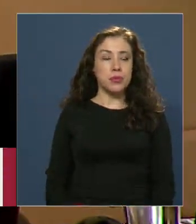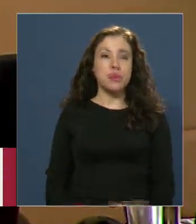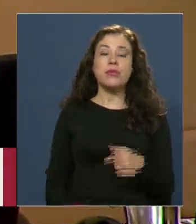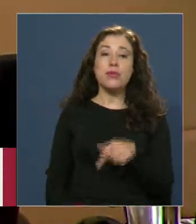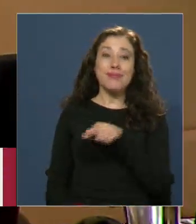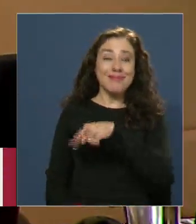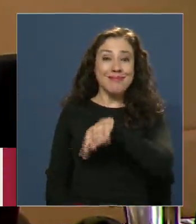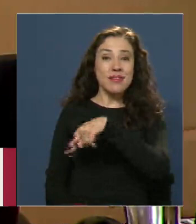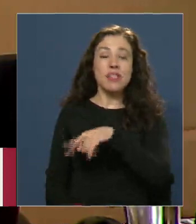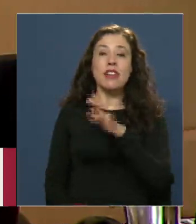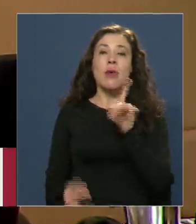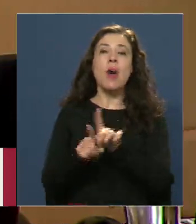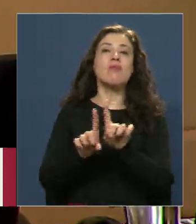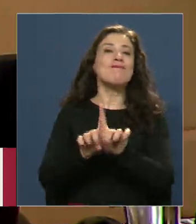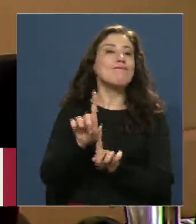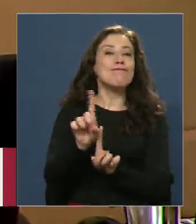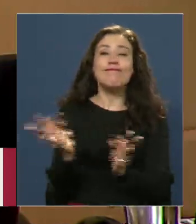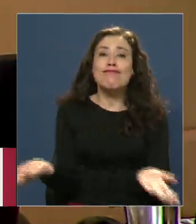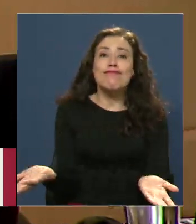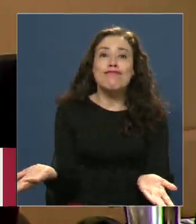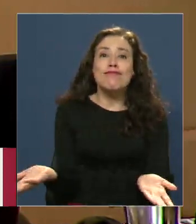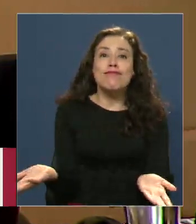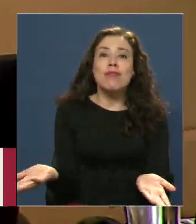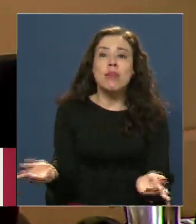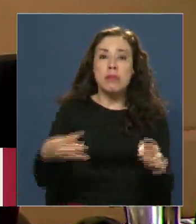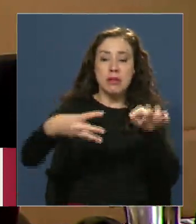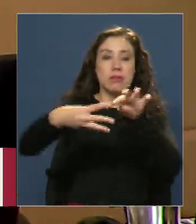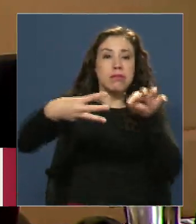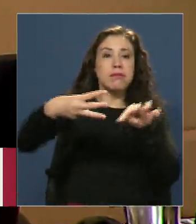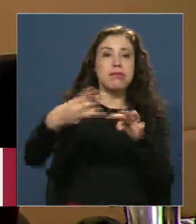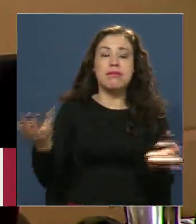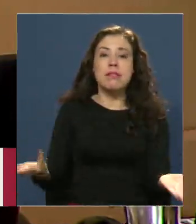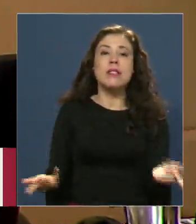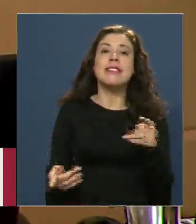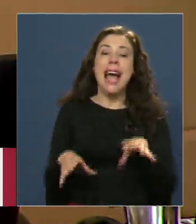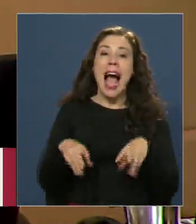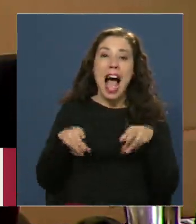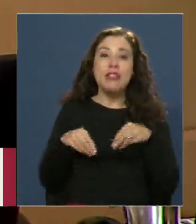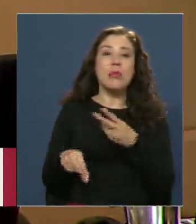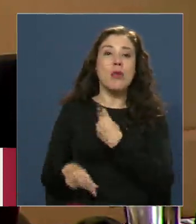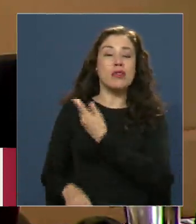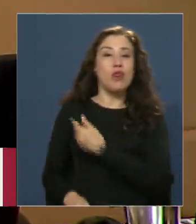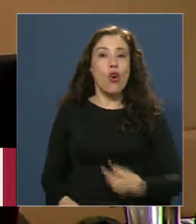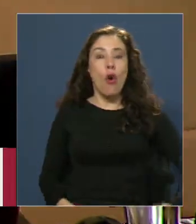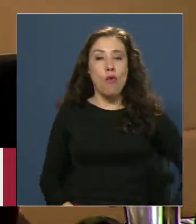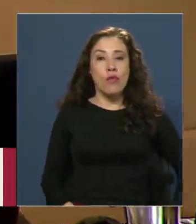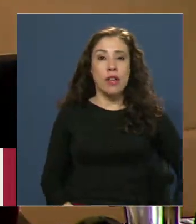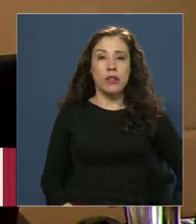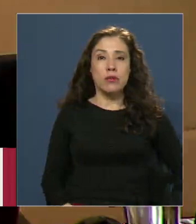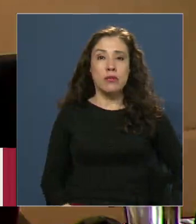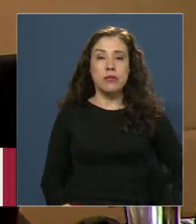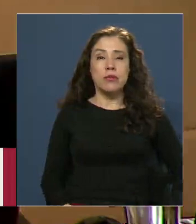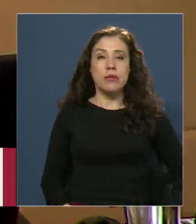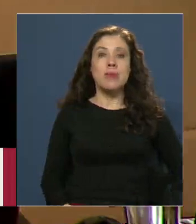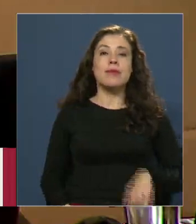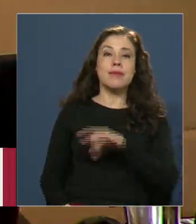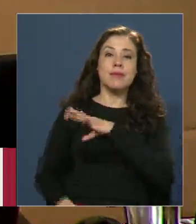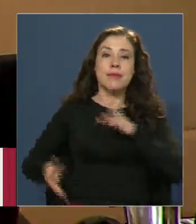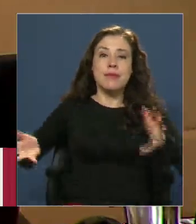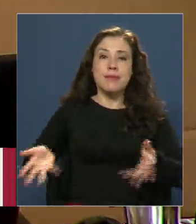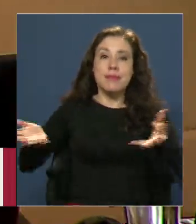una situación de desventaja respecto al resto. Y de eso se hace cargo nuestro gobierno, de eso se hace cargo el gobierno de Chile